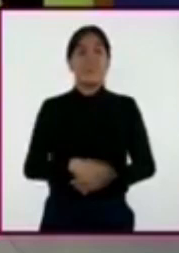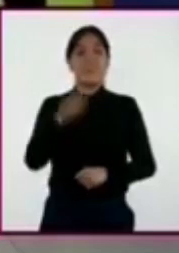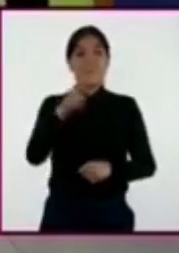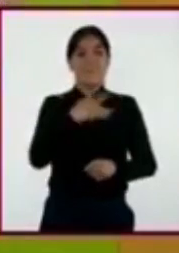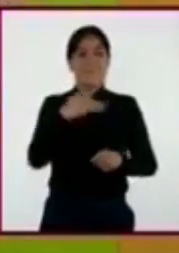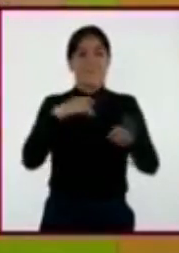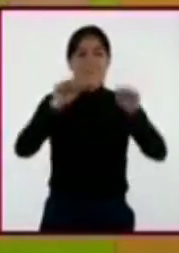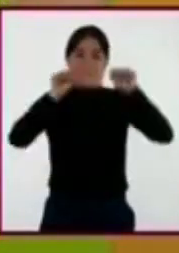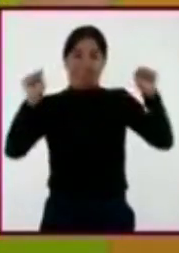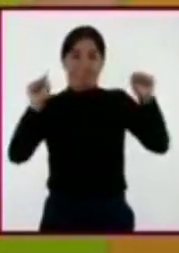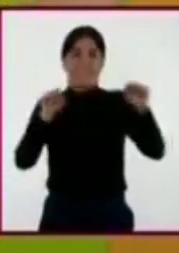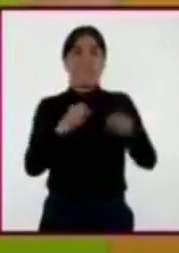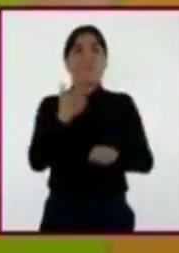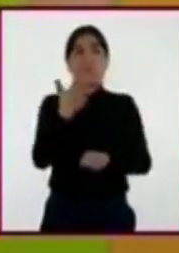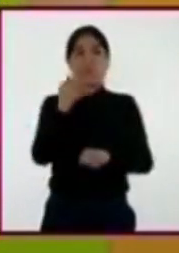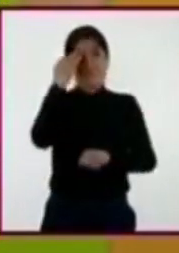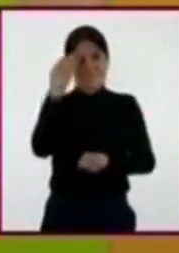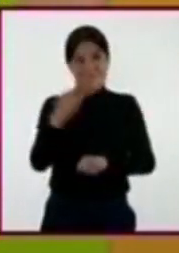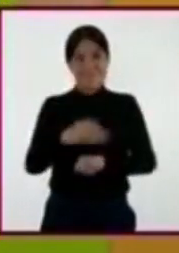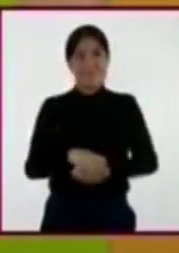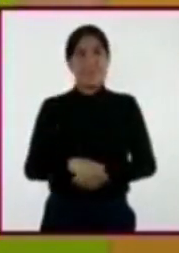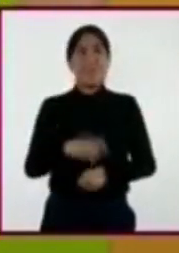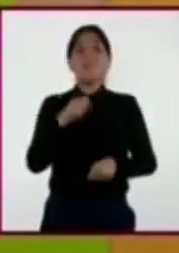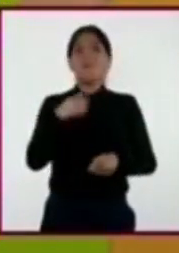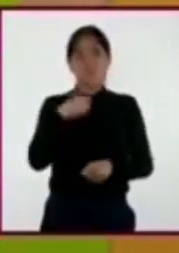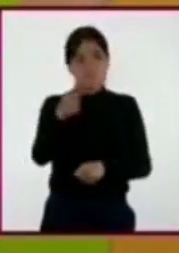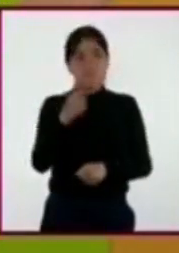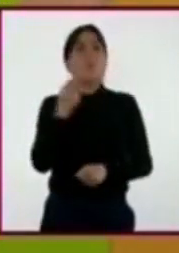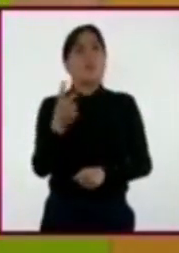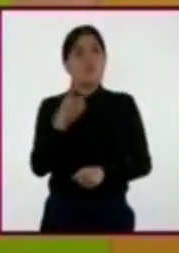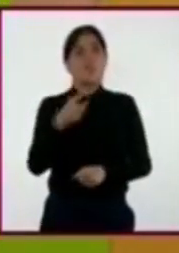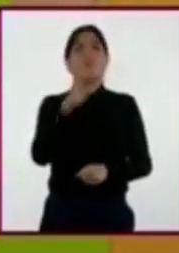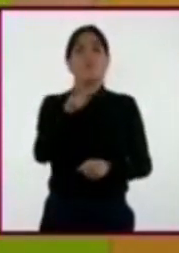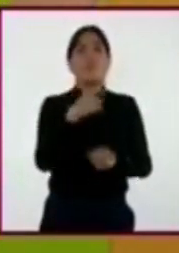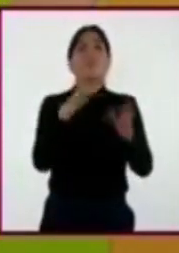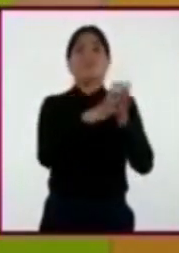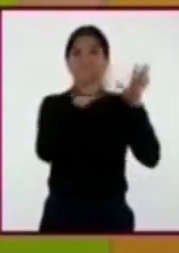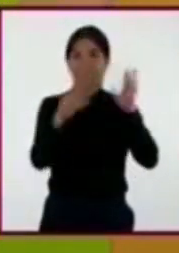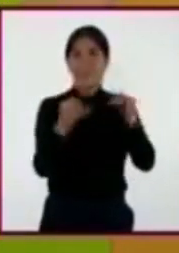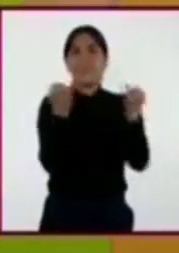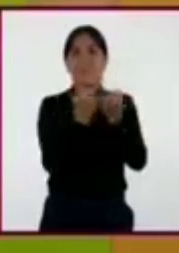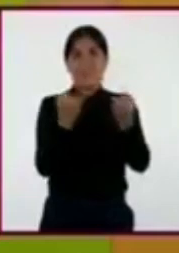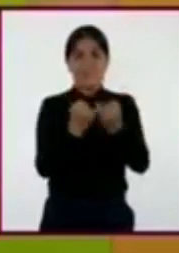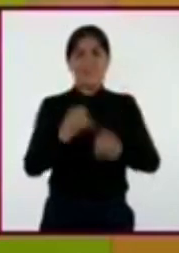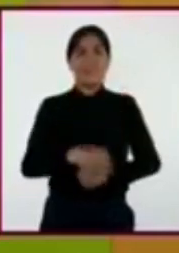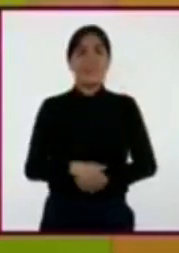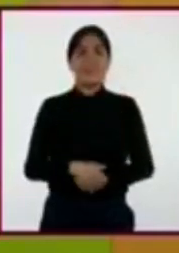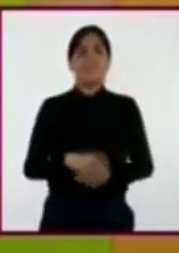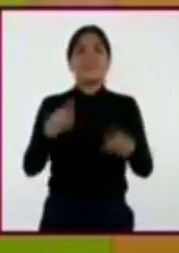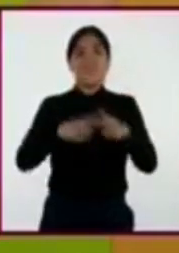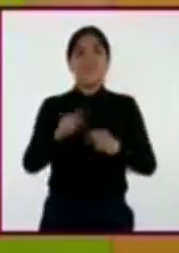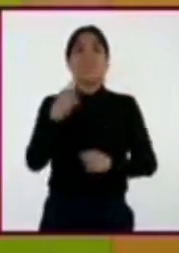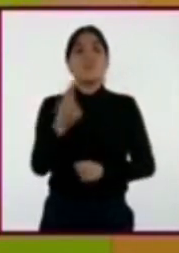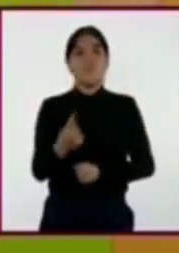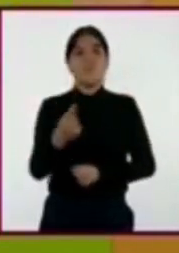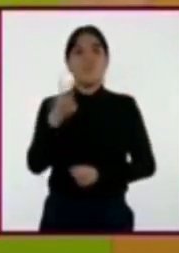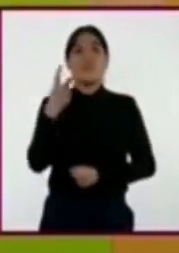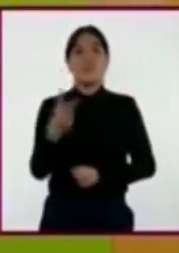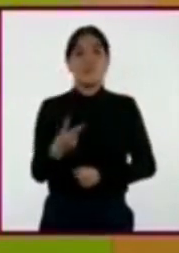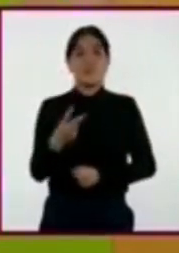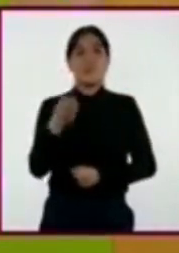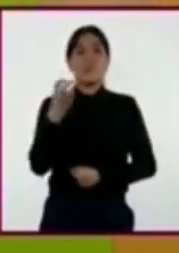jalar 8 tiempos. Lo mismo, yo les voy contando y ustedes lo van realizando. Comenzamos y 1,